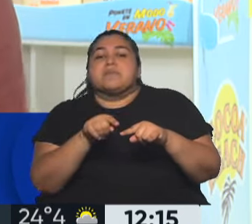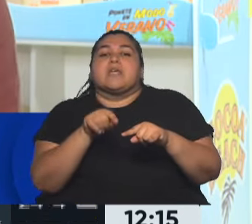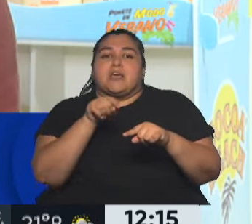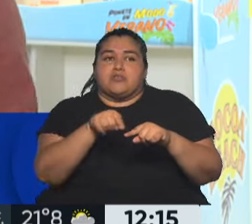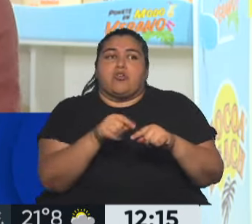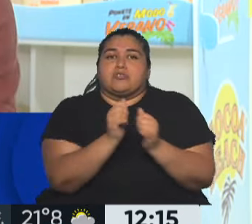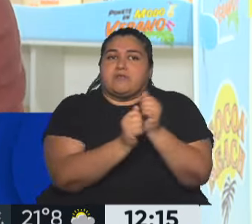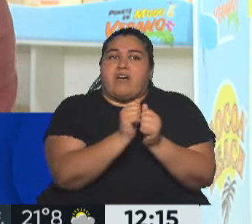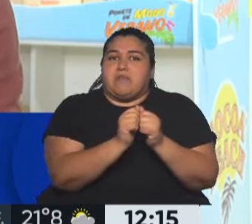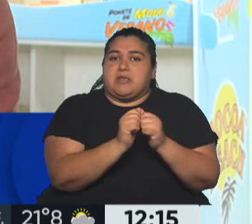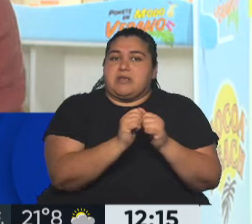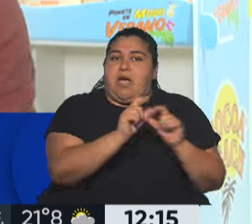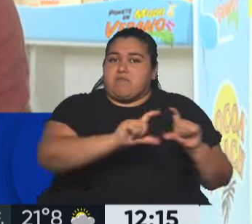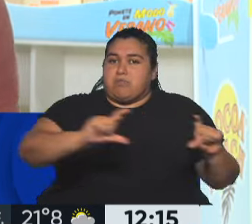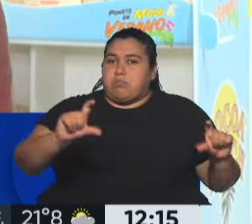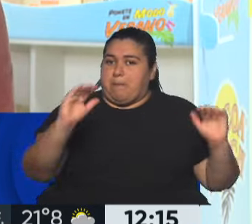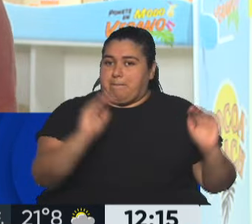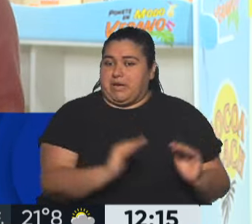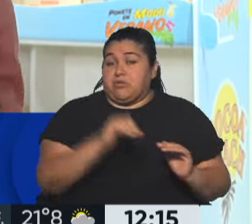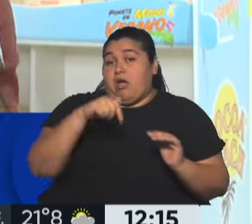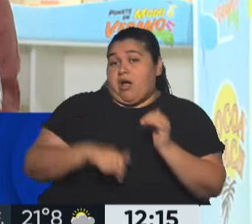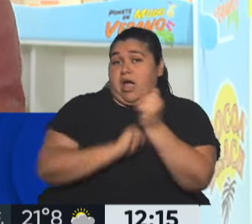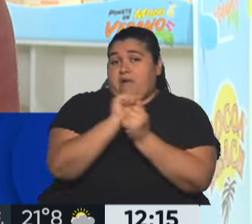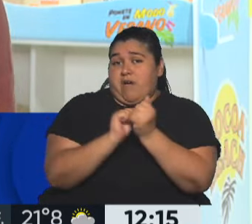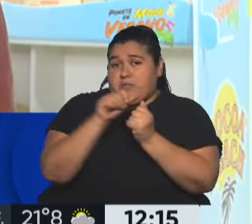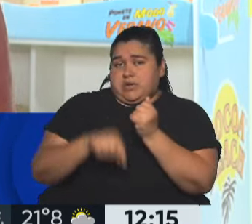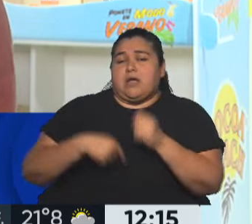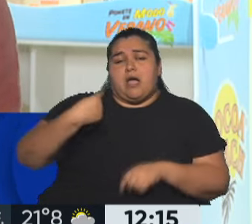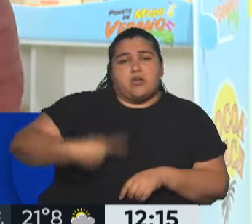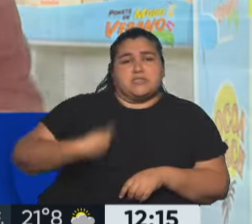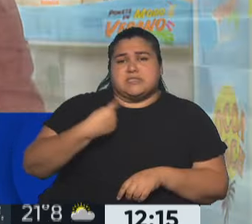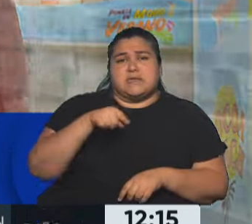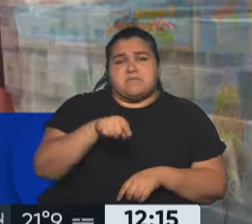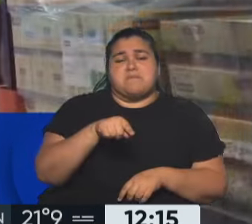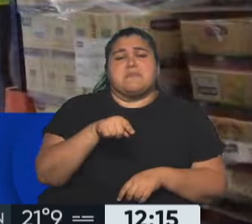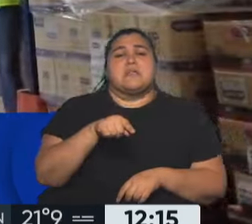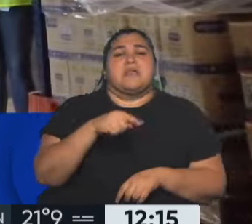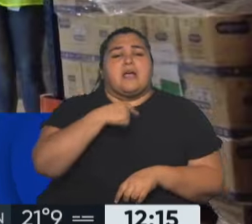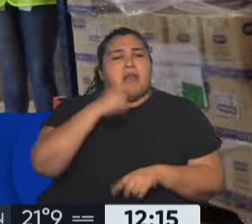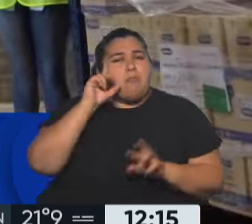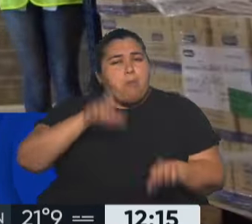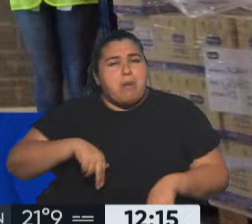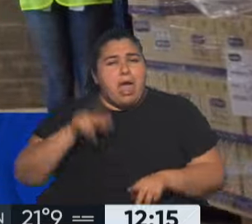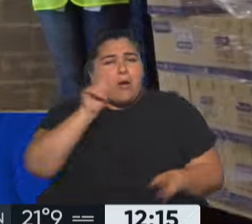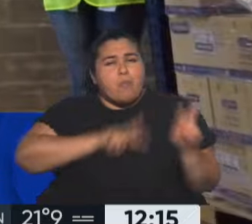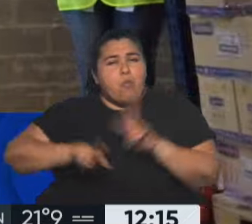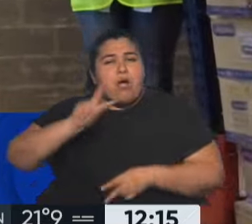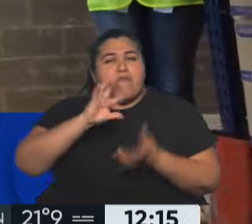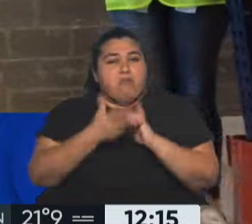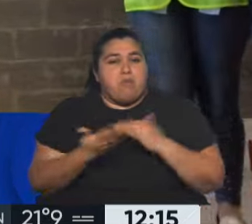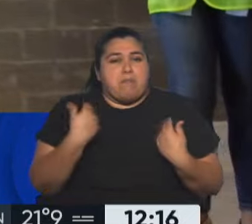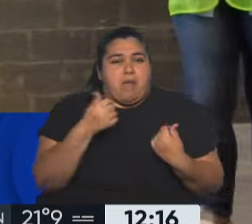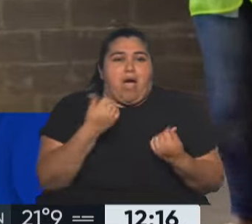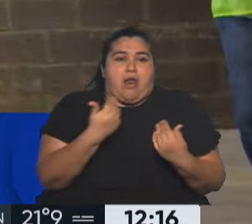menos unidades. Ahí donde aquí en planta estamos constantemente tratando de replanificar para producir la mayor cantidad